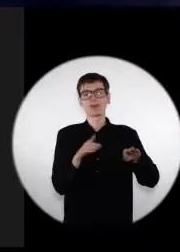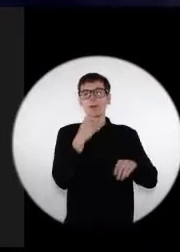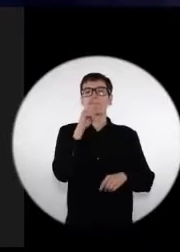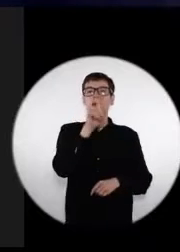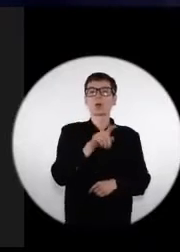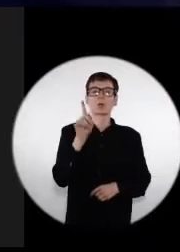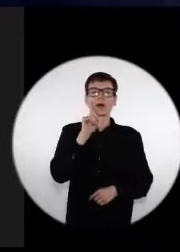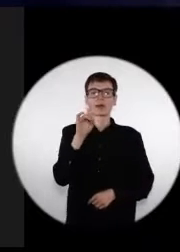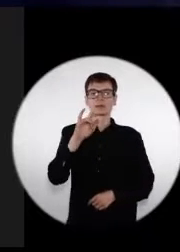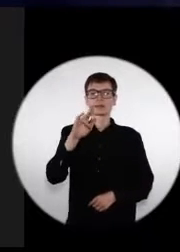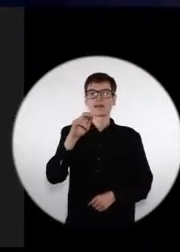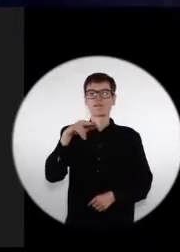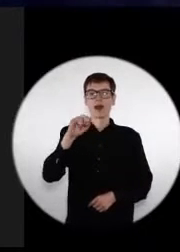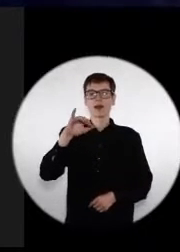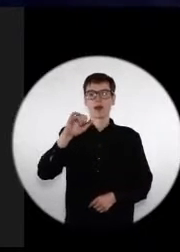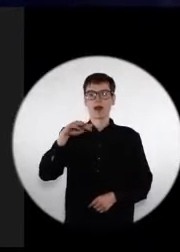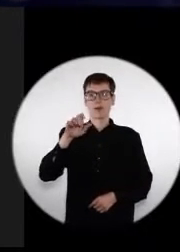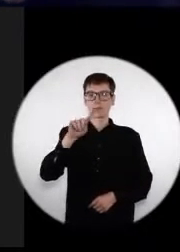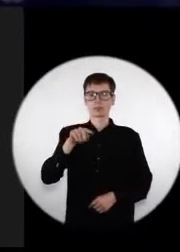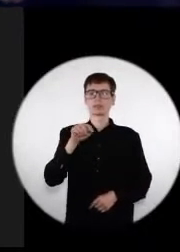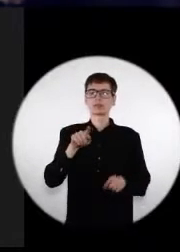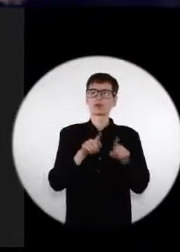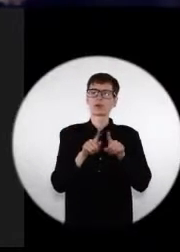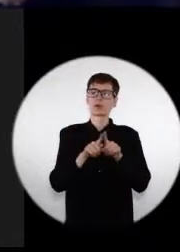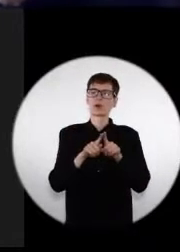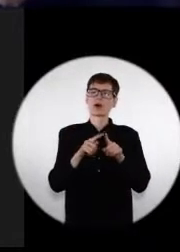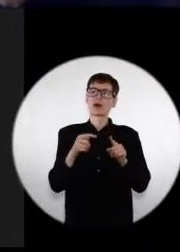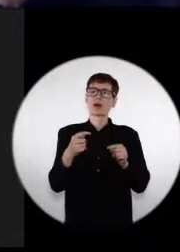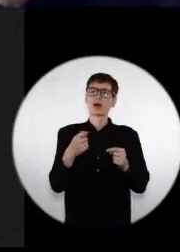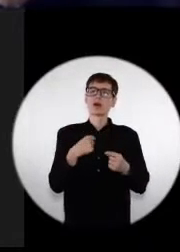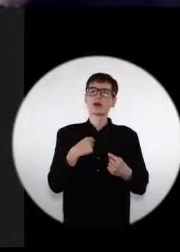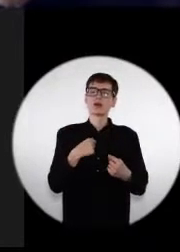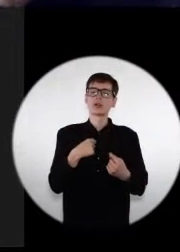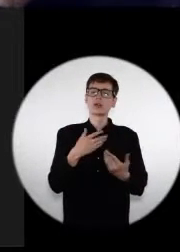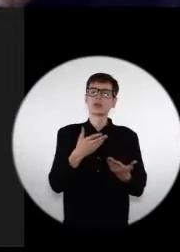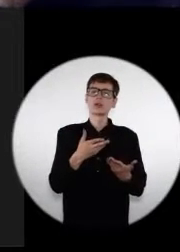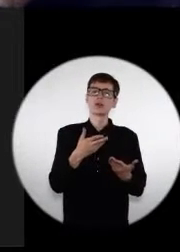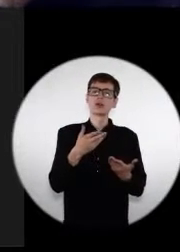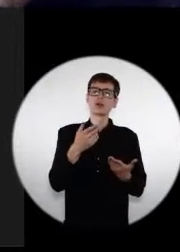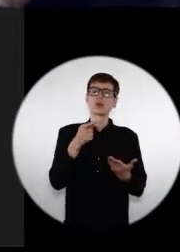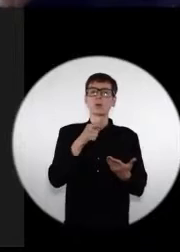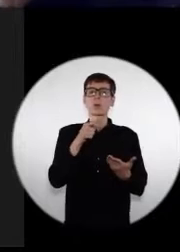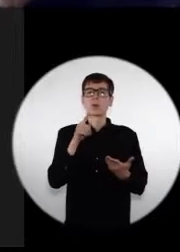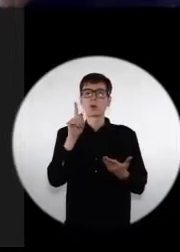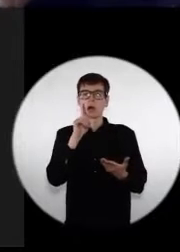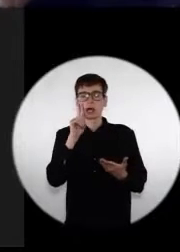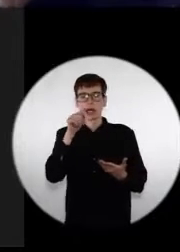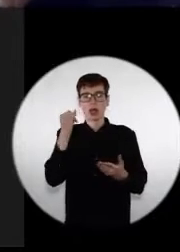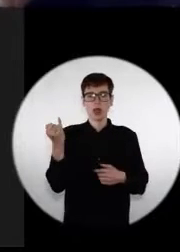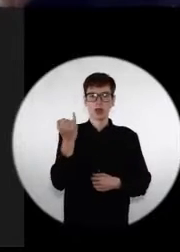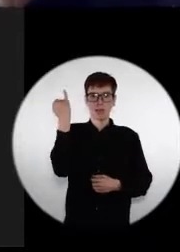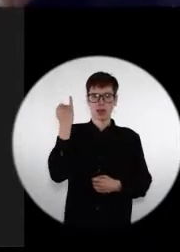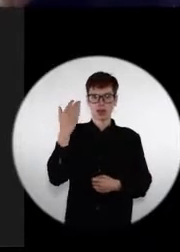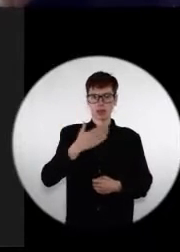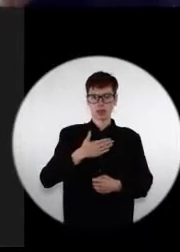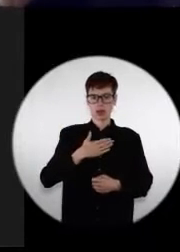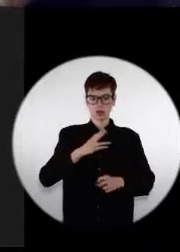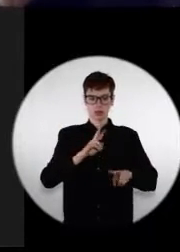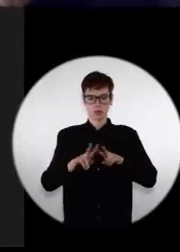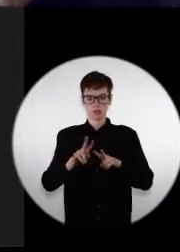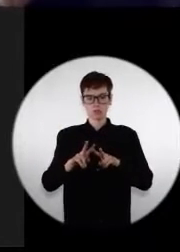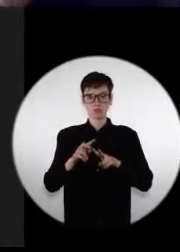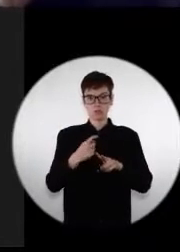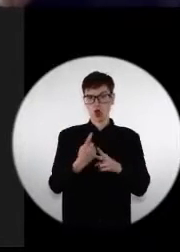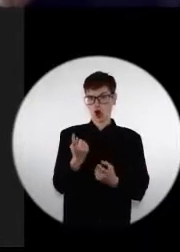ya hoy esta pregunta para silvana nos parece que un autor contemporáneo le conviene